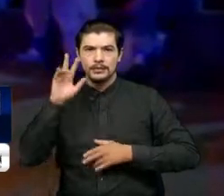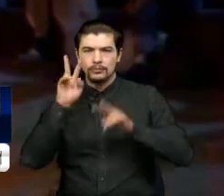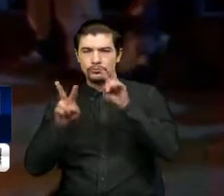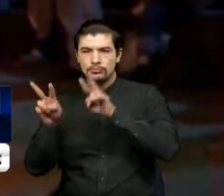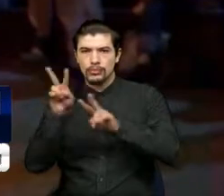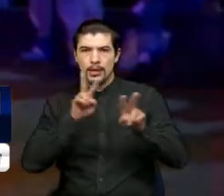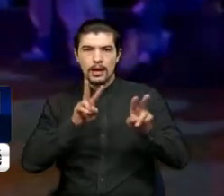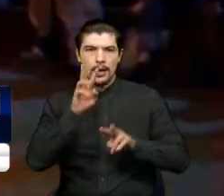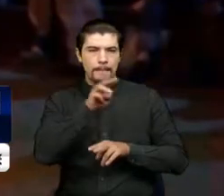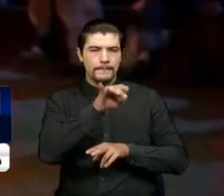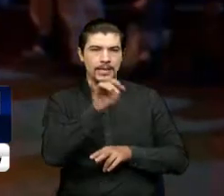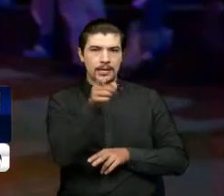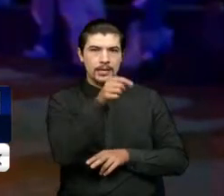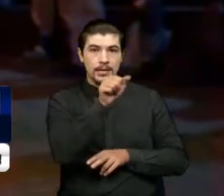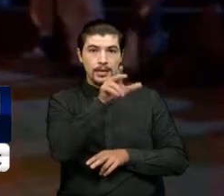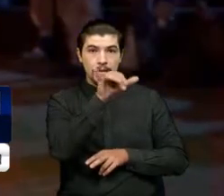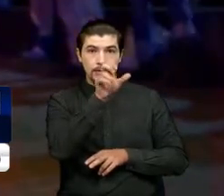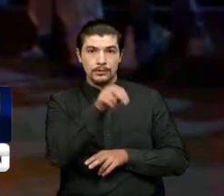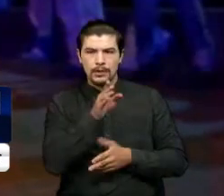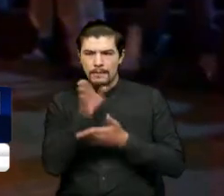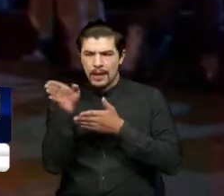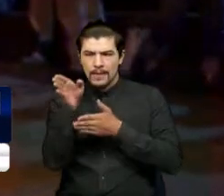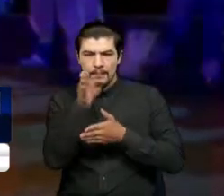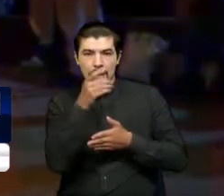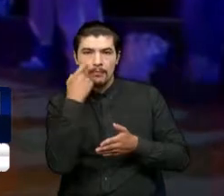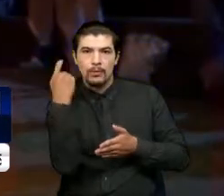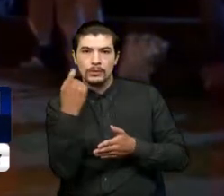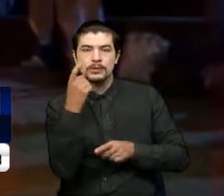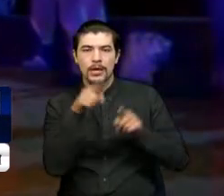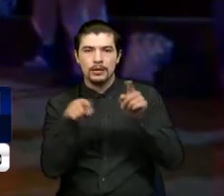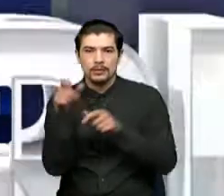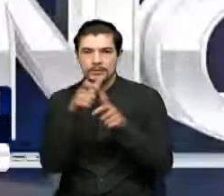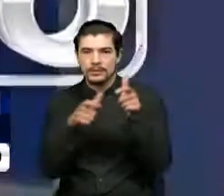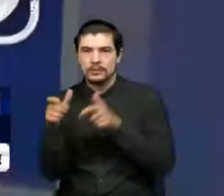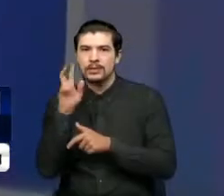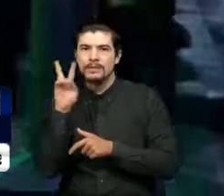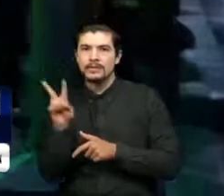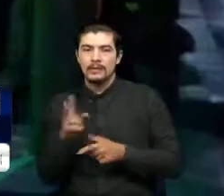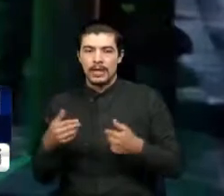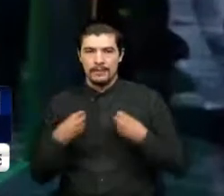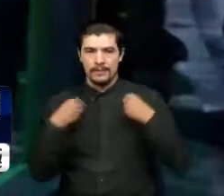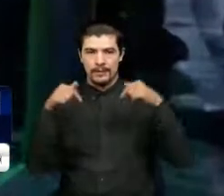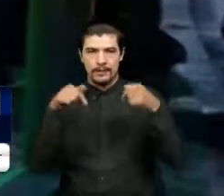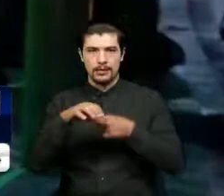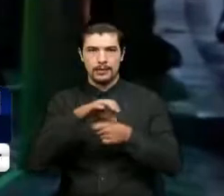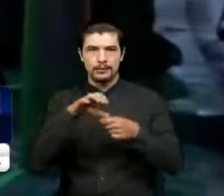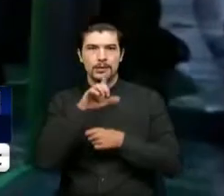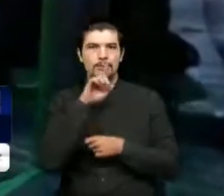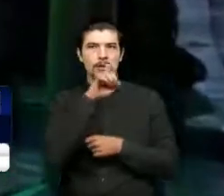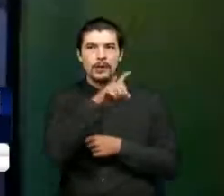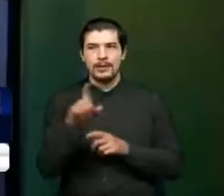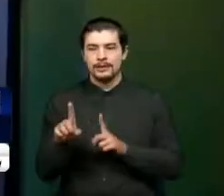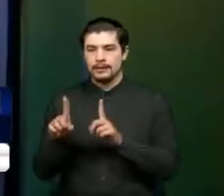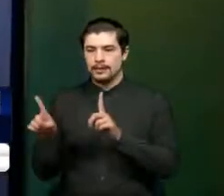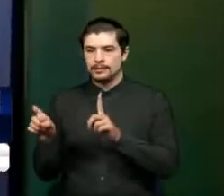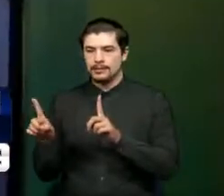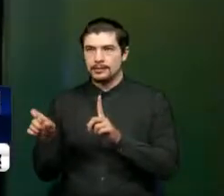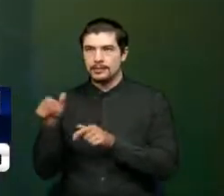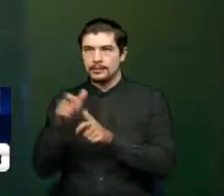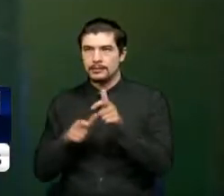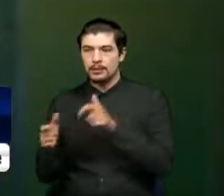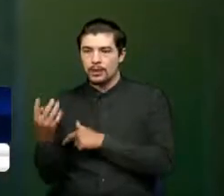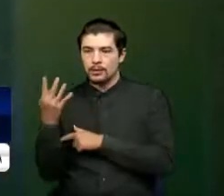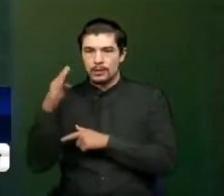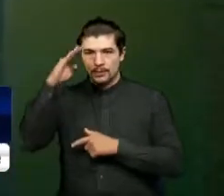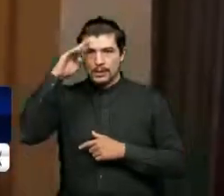colombia hacia los venezolanos que se encuentran establecidos en la ciudad de bucaramanga con 16 oficiales entre ellos cuatro de